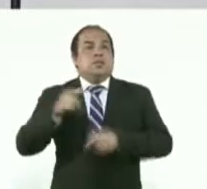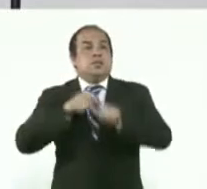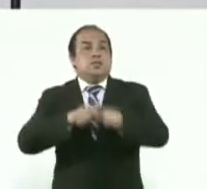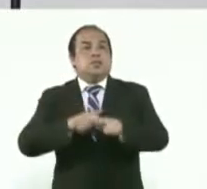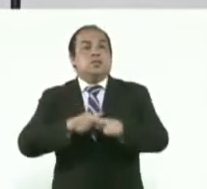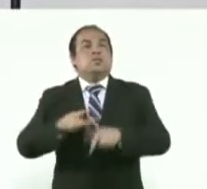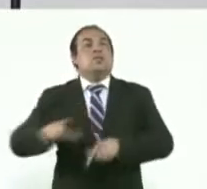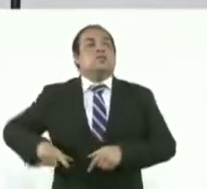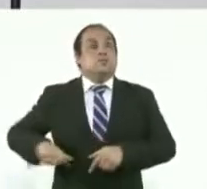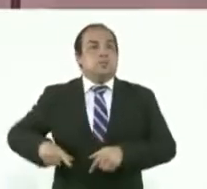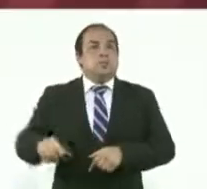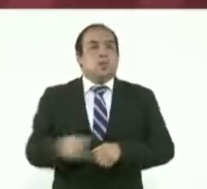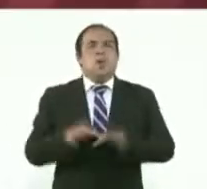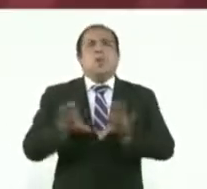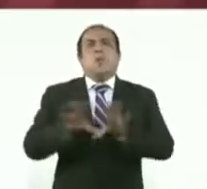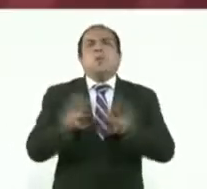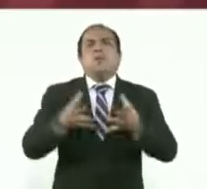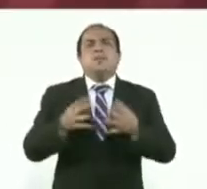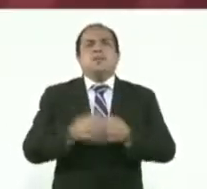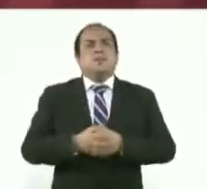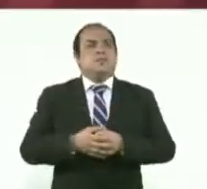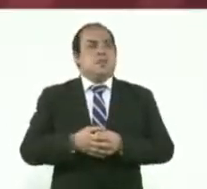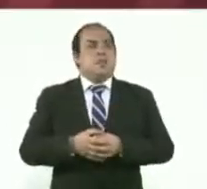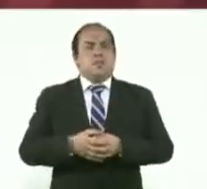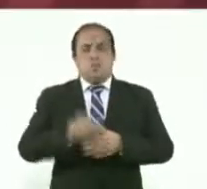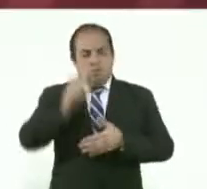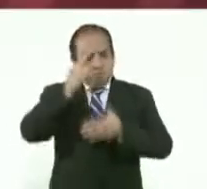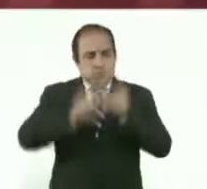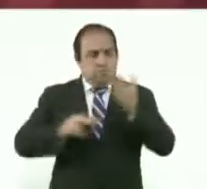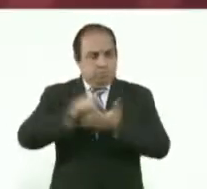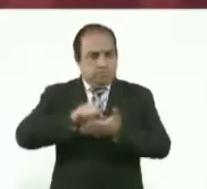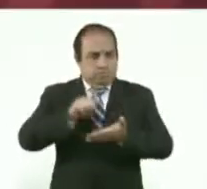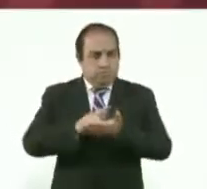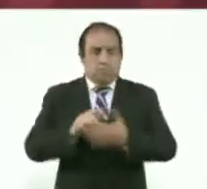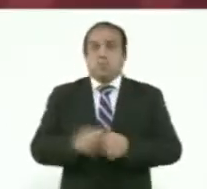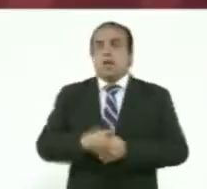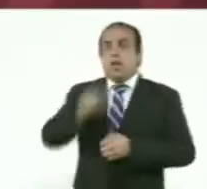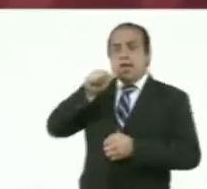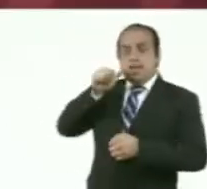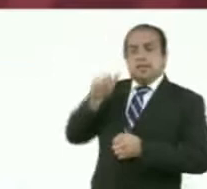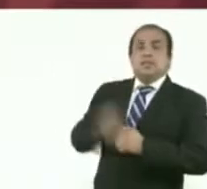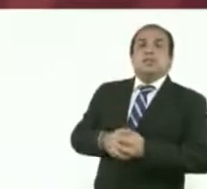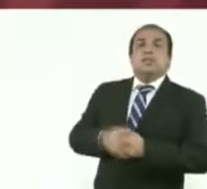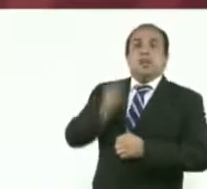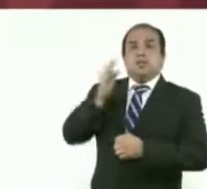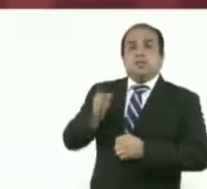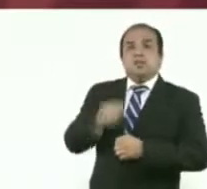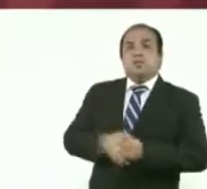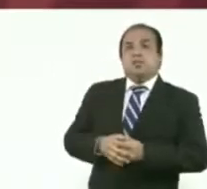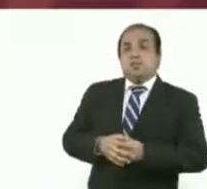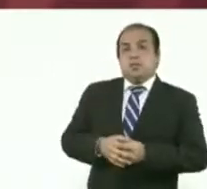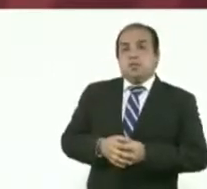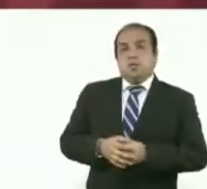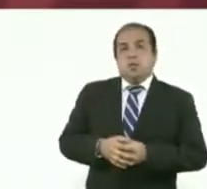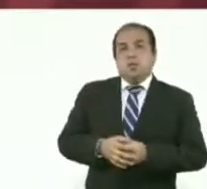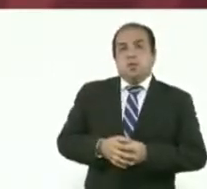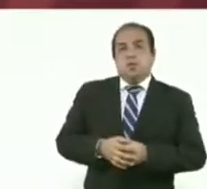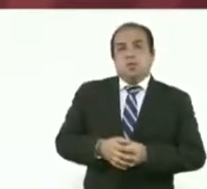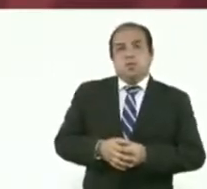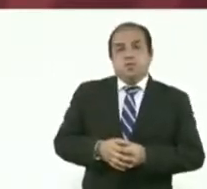la ley? Sí, ayer se aprobó un decreto ahí en el Congreso, estamos viendo los alcances, entiendo que tiene que pasar por